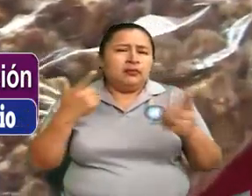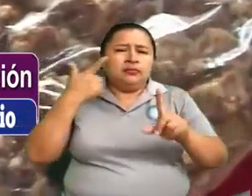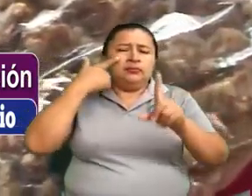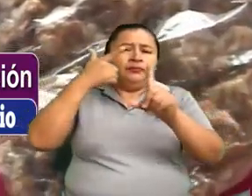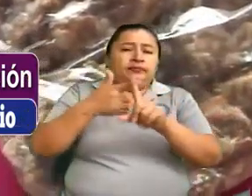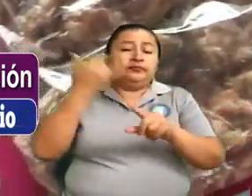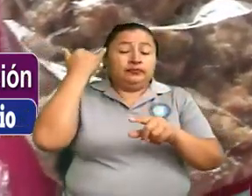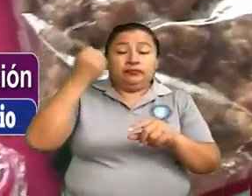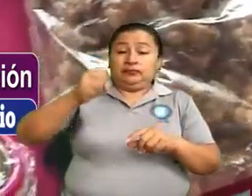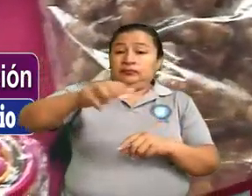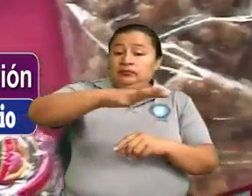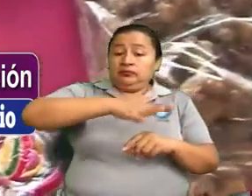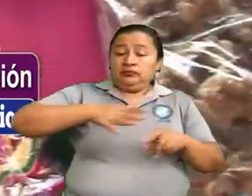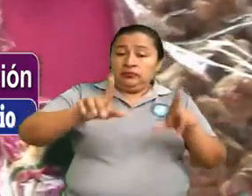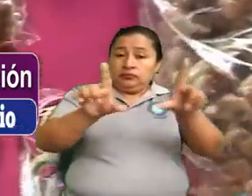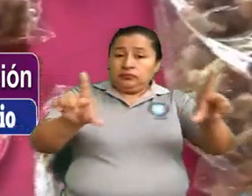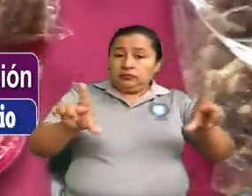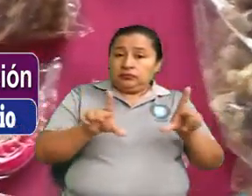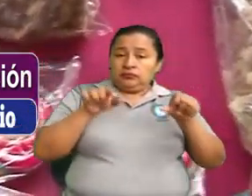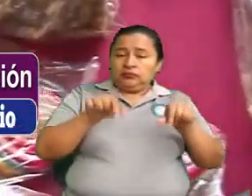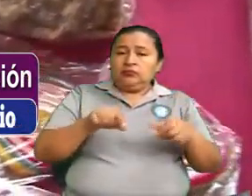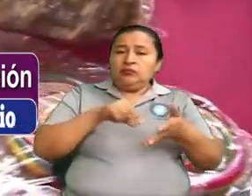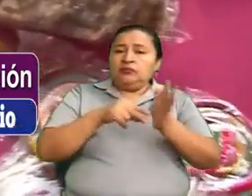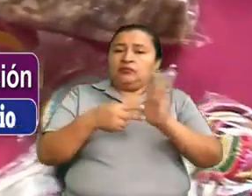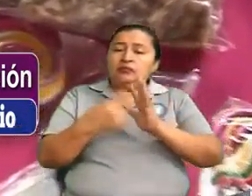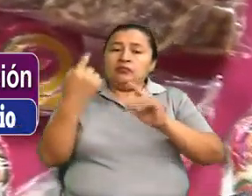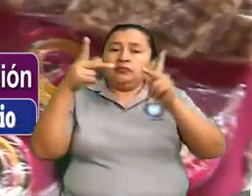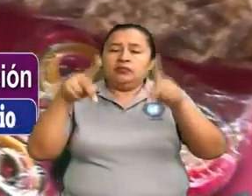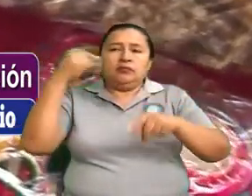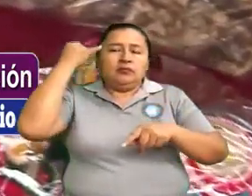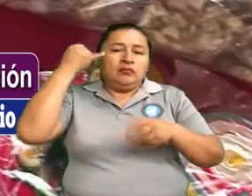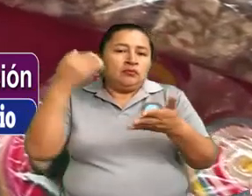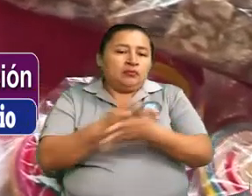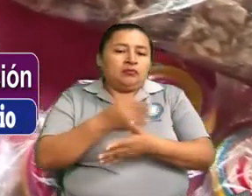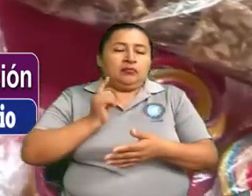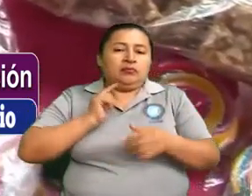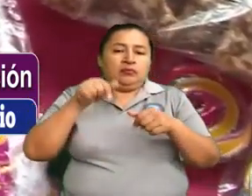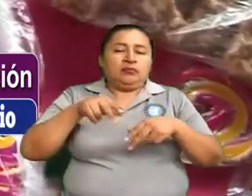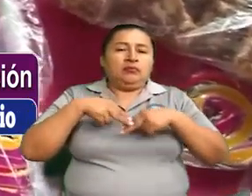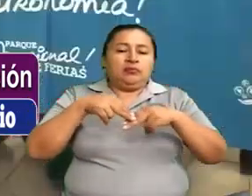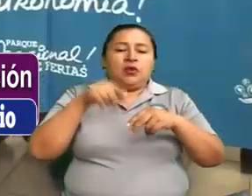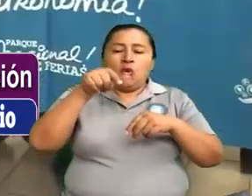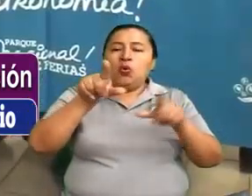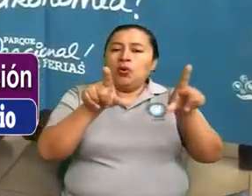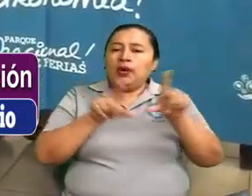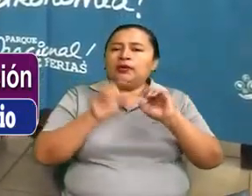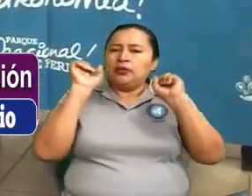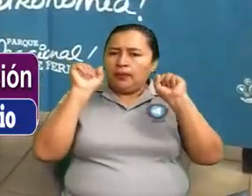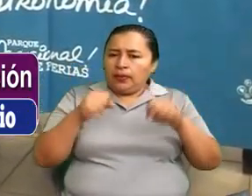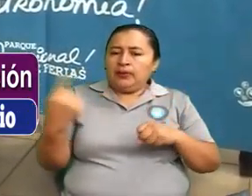creación de un espacio físico? Es decir, ¿qué significa para un emprendedor tener un parque de feria, un punto en el que puedan llegar? Además,